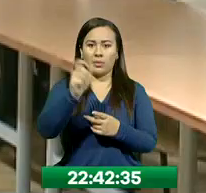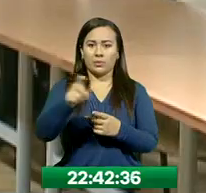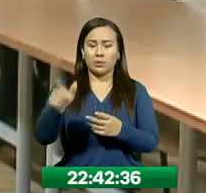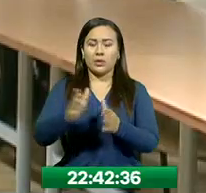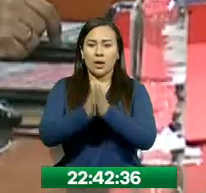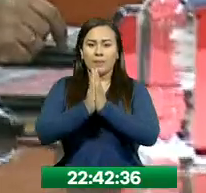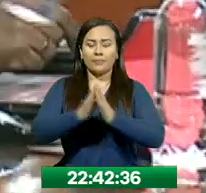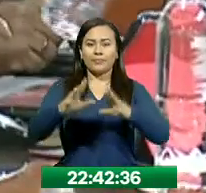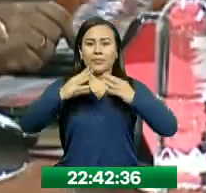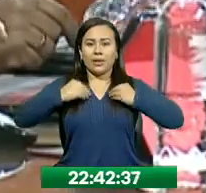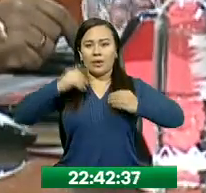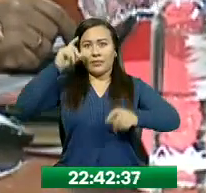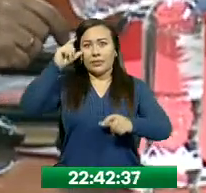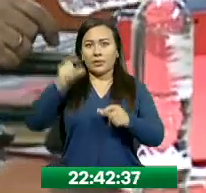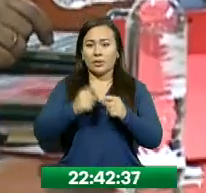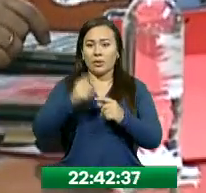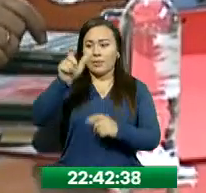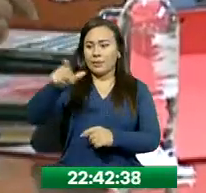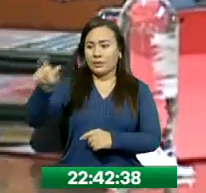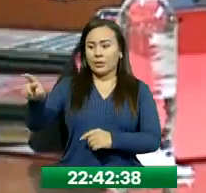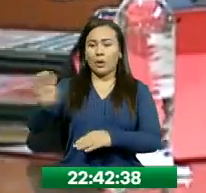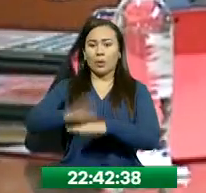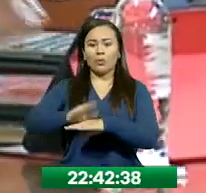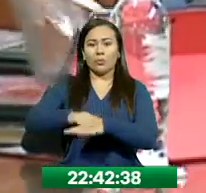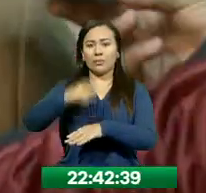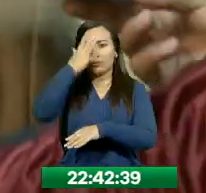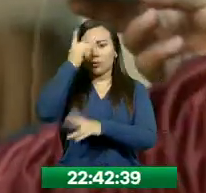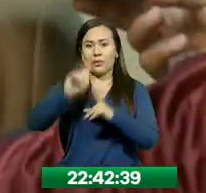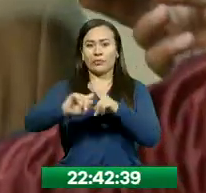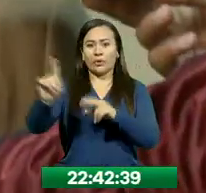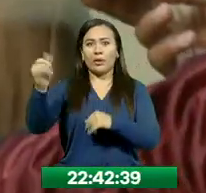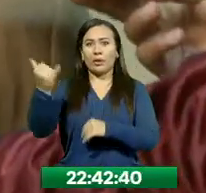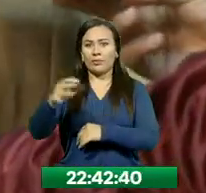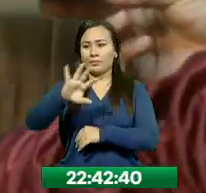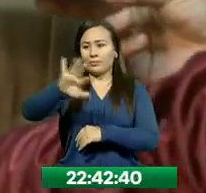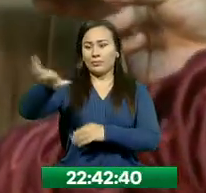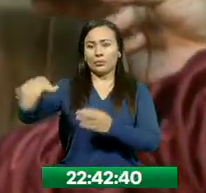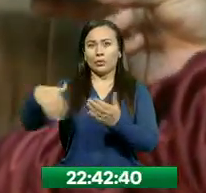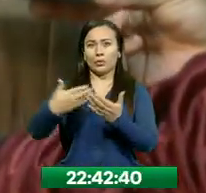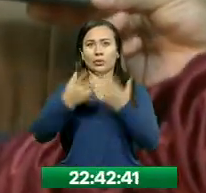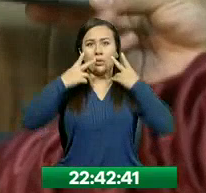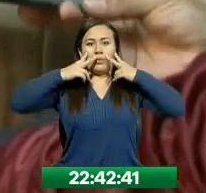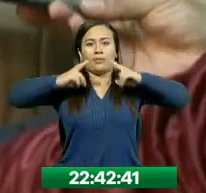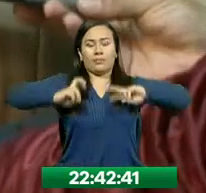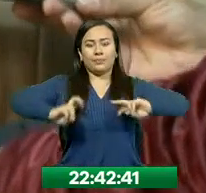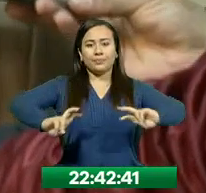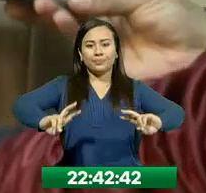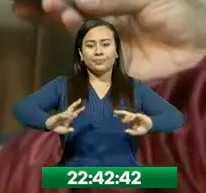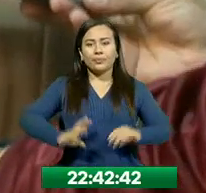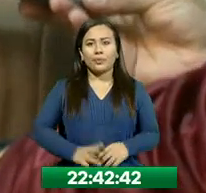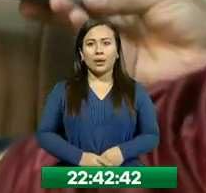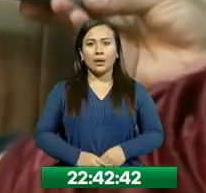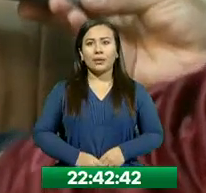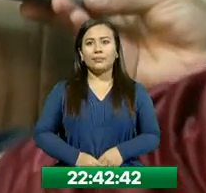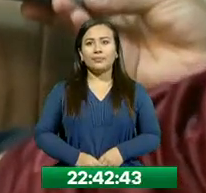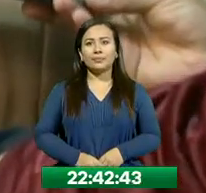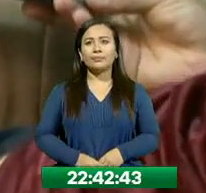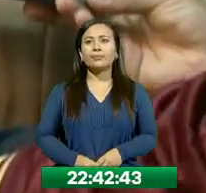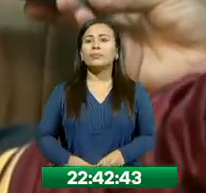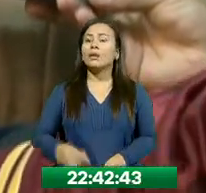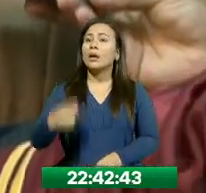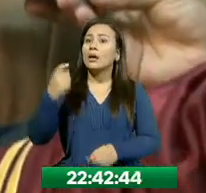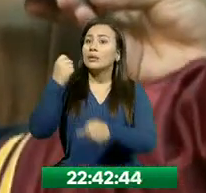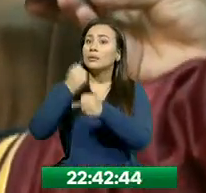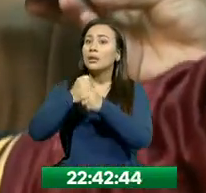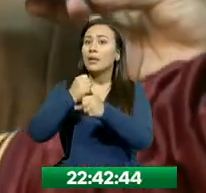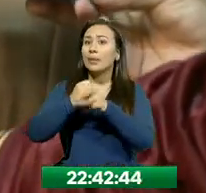el pedido de la Fiscalía en contra de los presuntos involucrados en este ilícito. En la audiencia de formulación de cargos, lo que se ha explicado es que hubo una